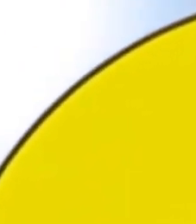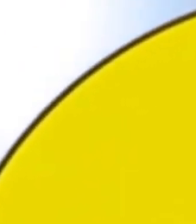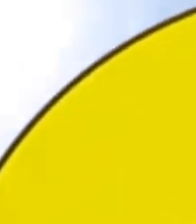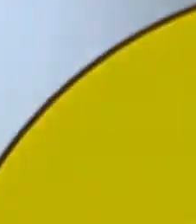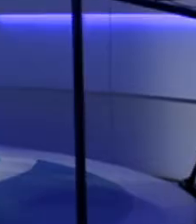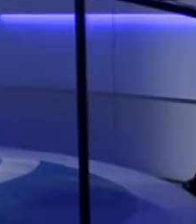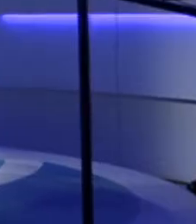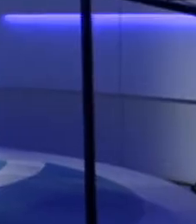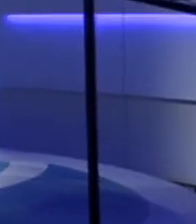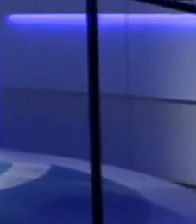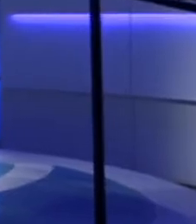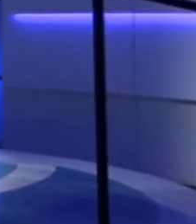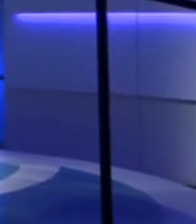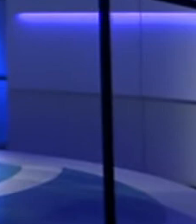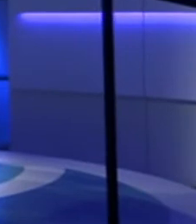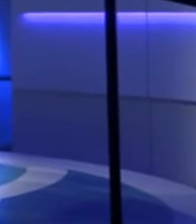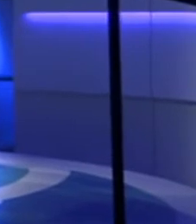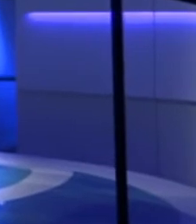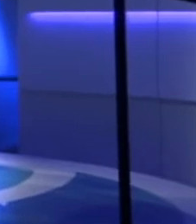Costa Rica.